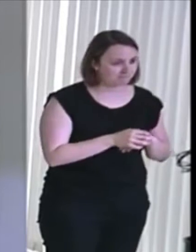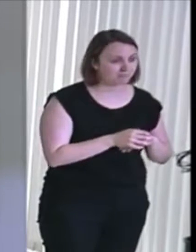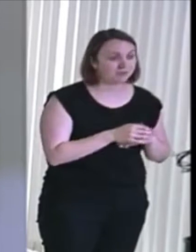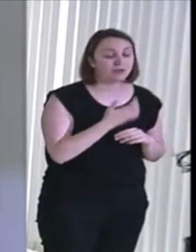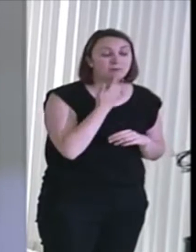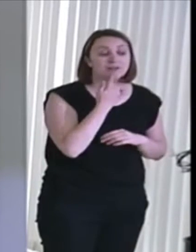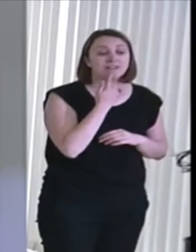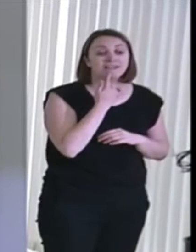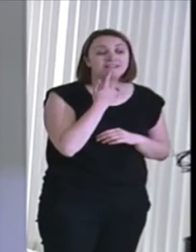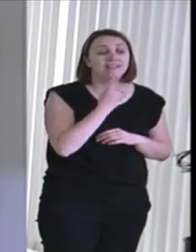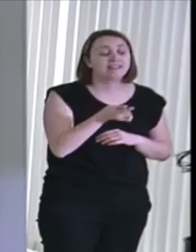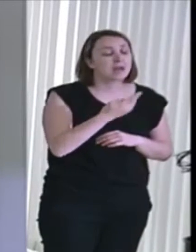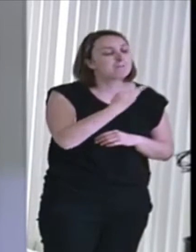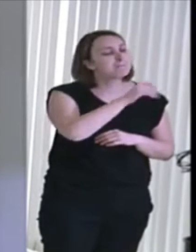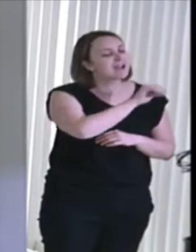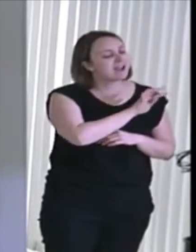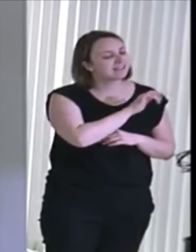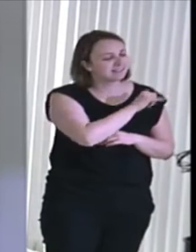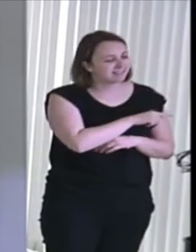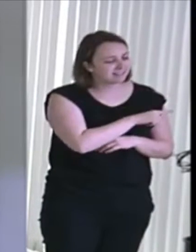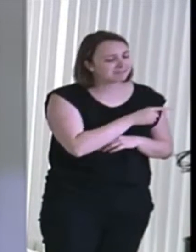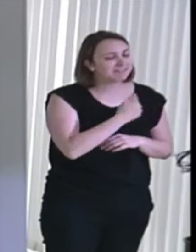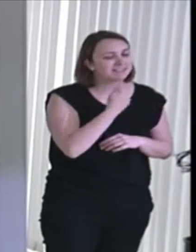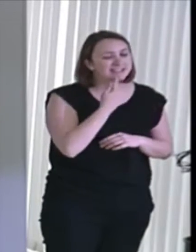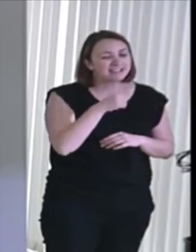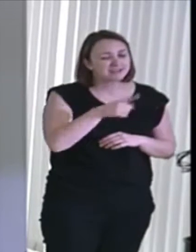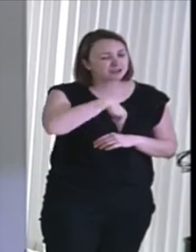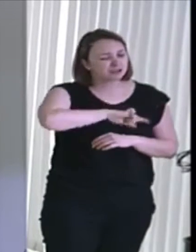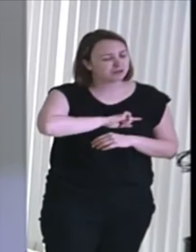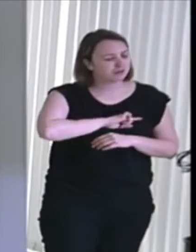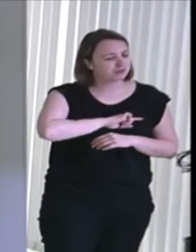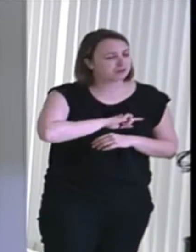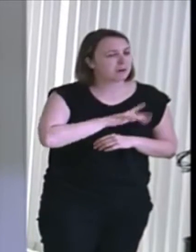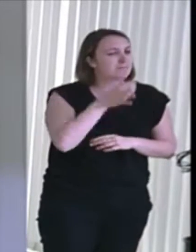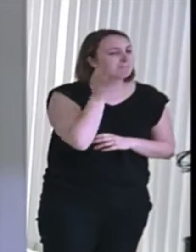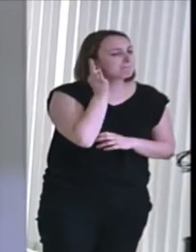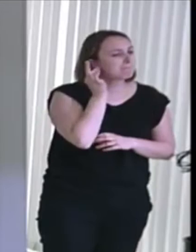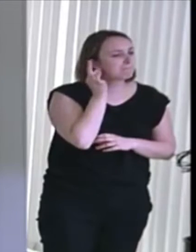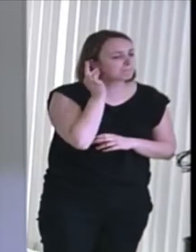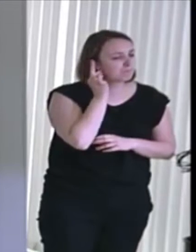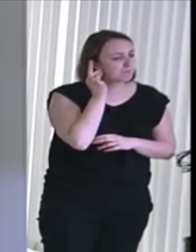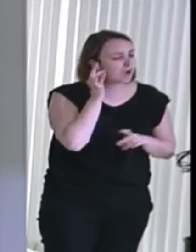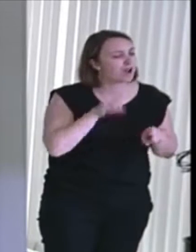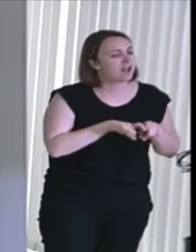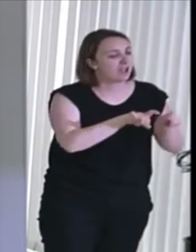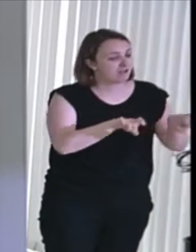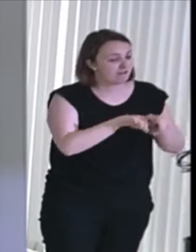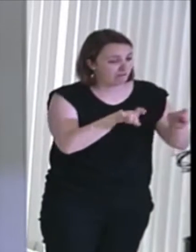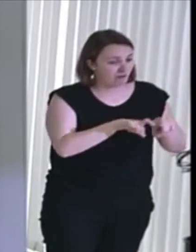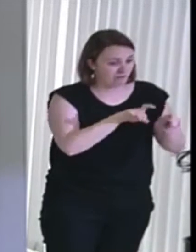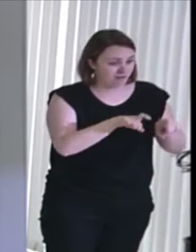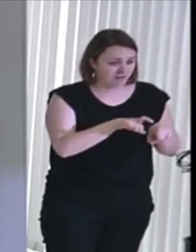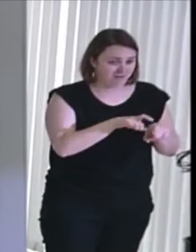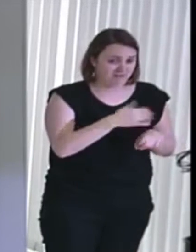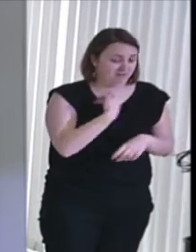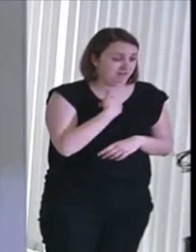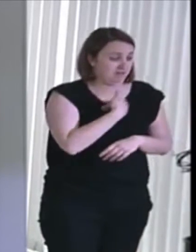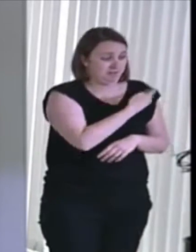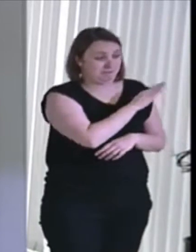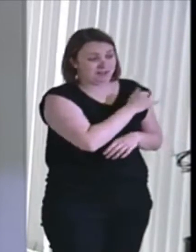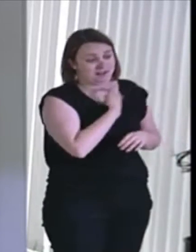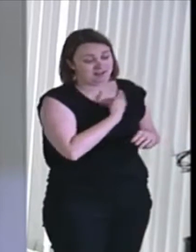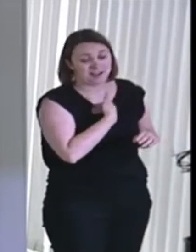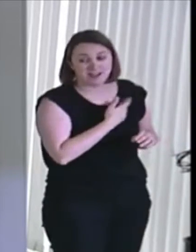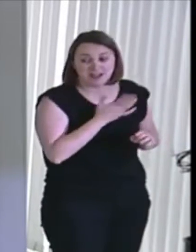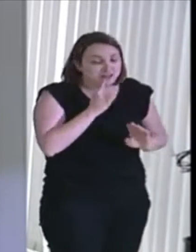decía Beatriz, esa imagen que tenemos de que las mujeres de la informática, que lo ha echado por tierra todo ella ahora mismo en un